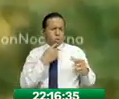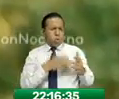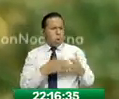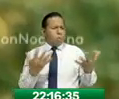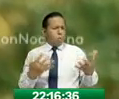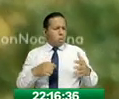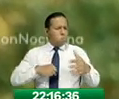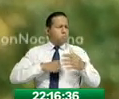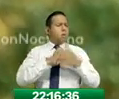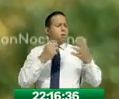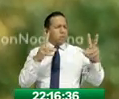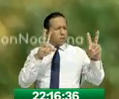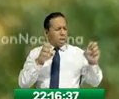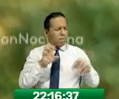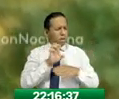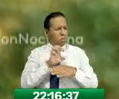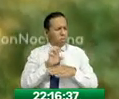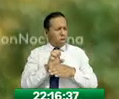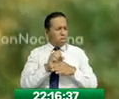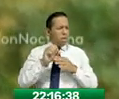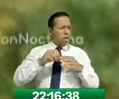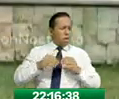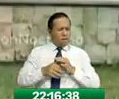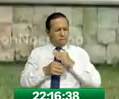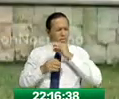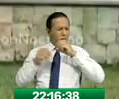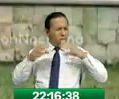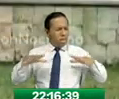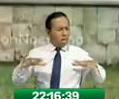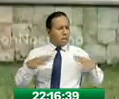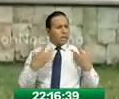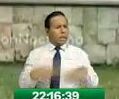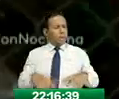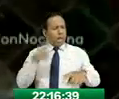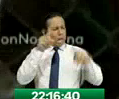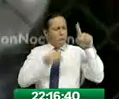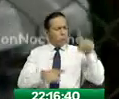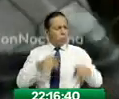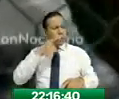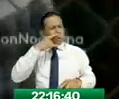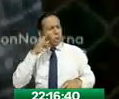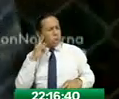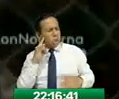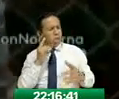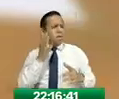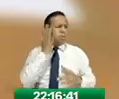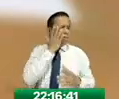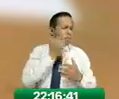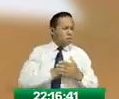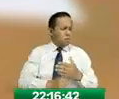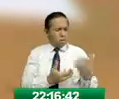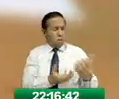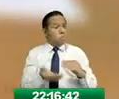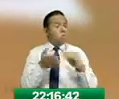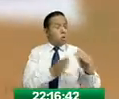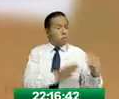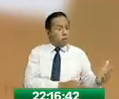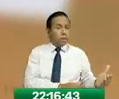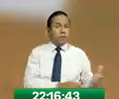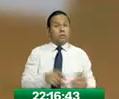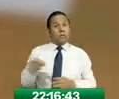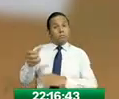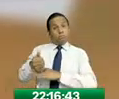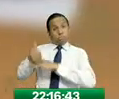en el Ecuador podría duplicar las muertes maternas y en un 50% la mortalidad infantil. Fernando Aguinaga, presidente